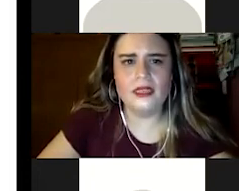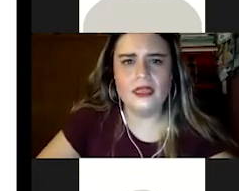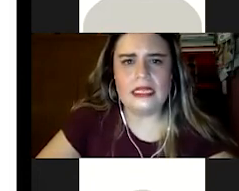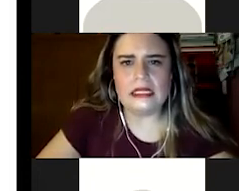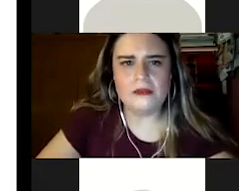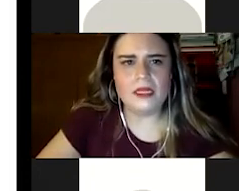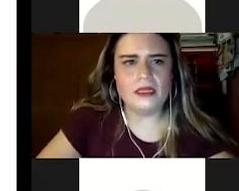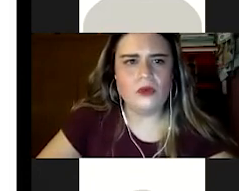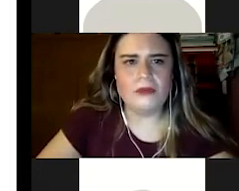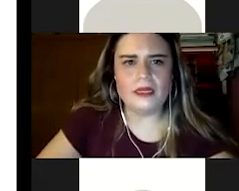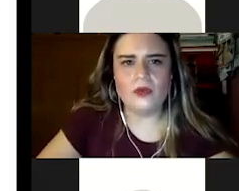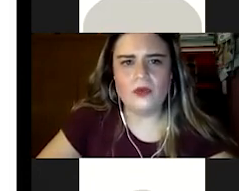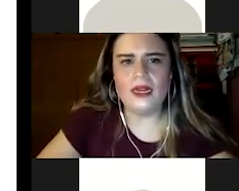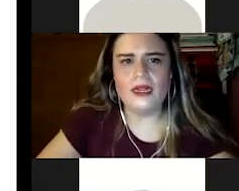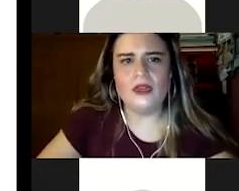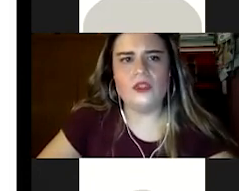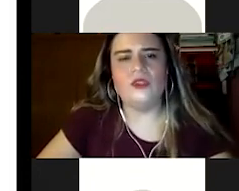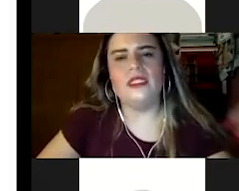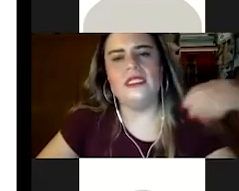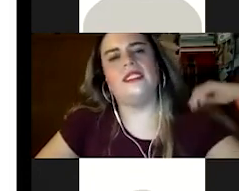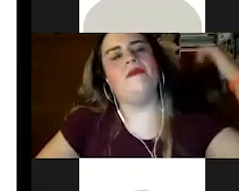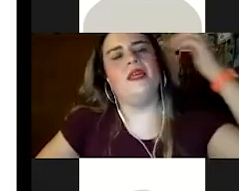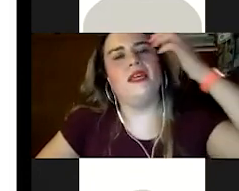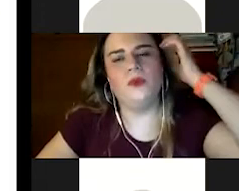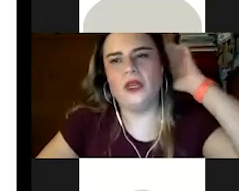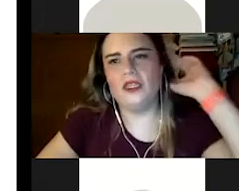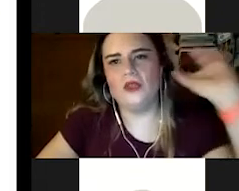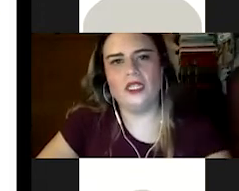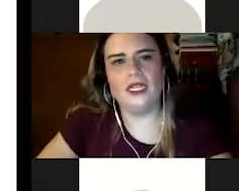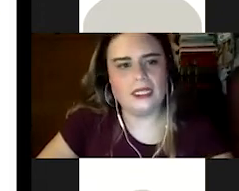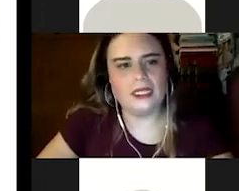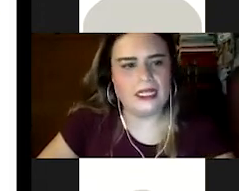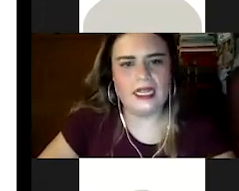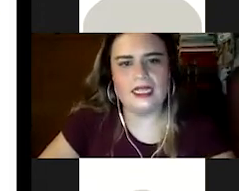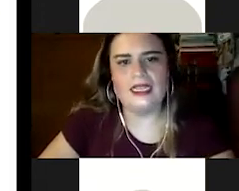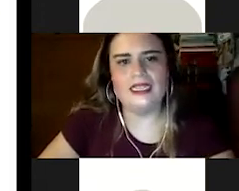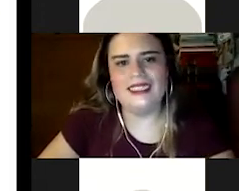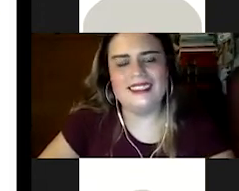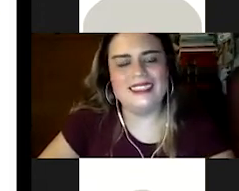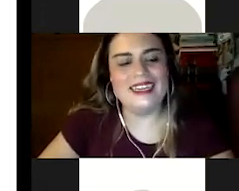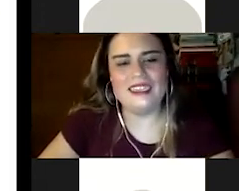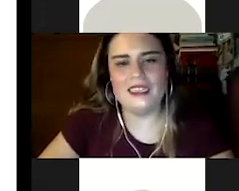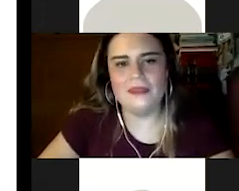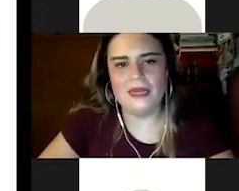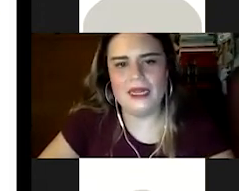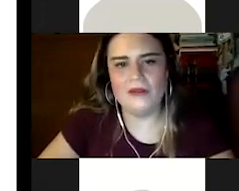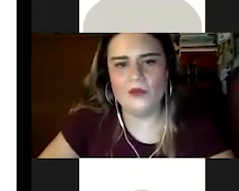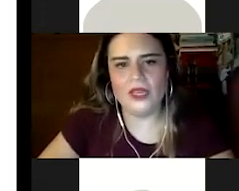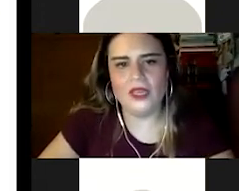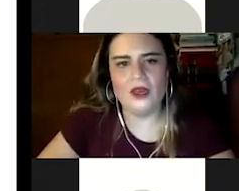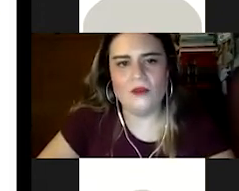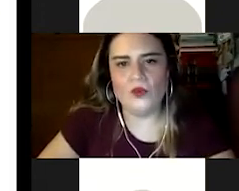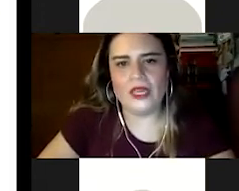cositas. Sí me detengo en particular en la de cuestiones sistémicas porque es otra de las que están redactadas de manera